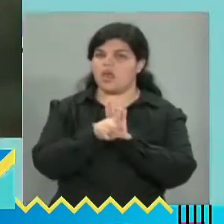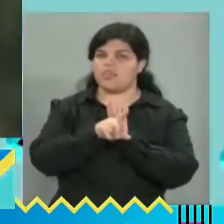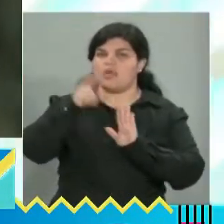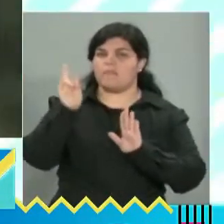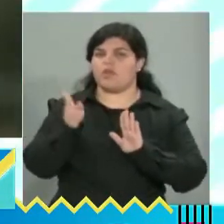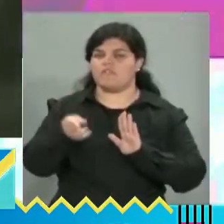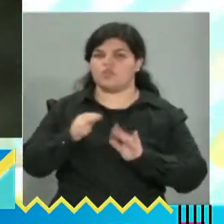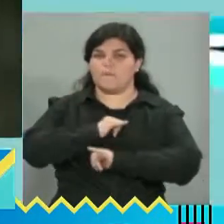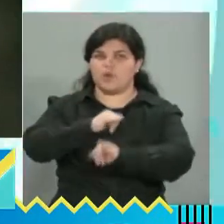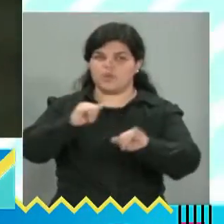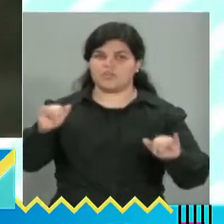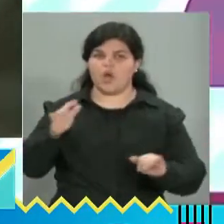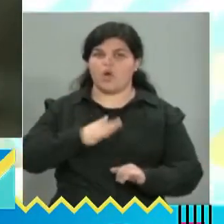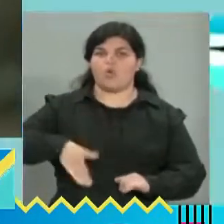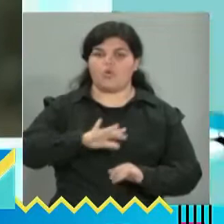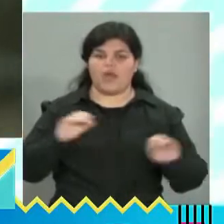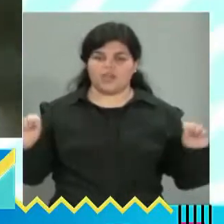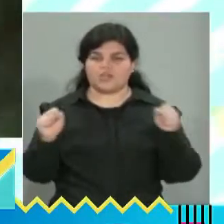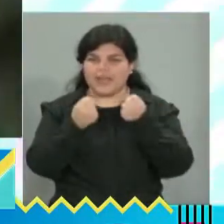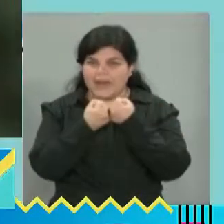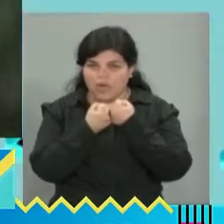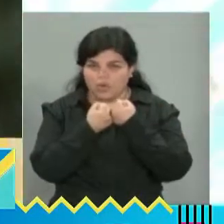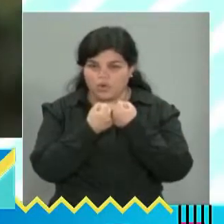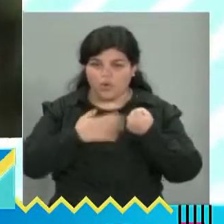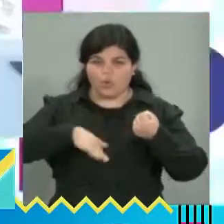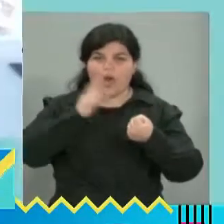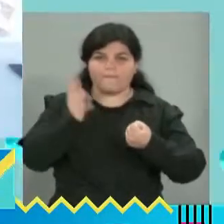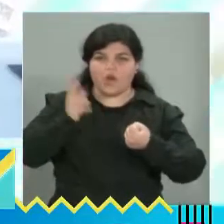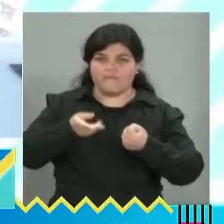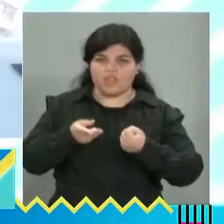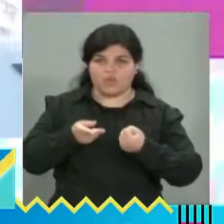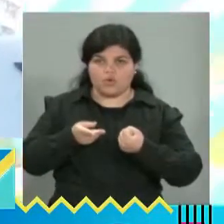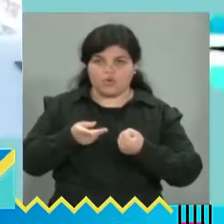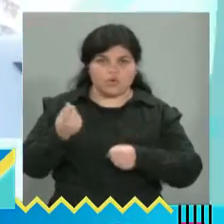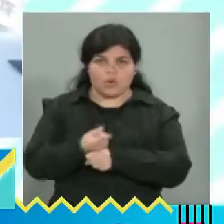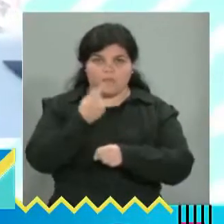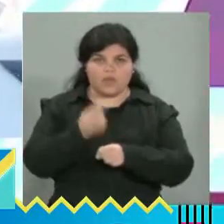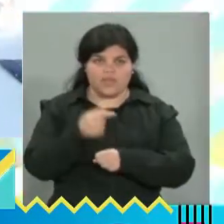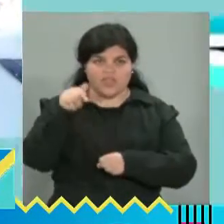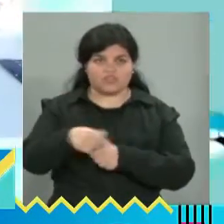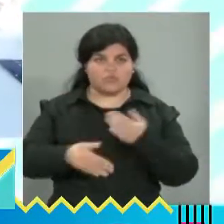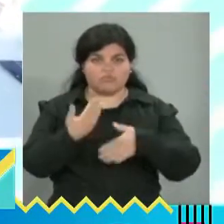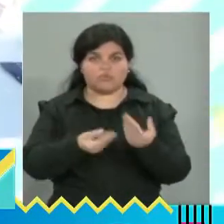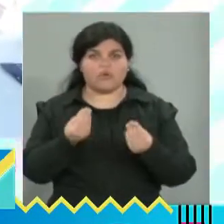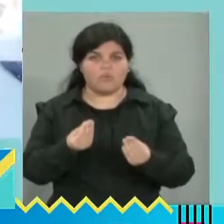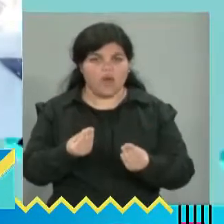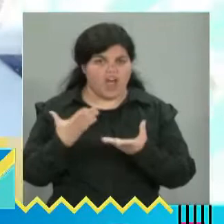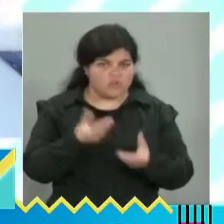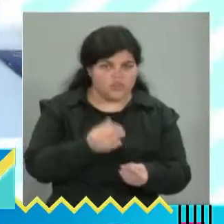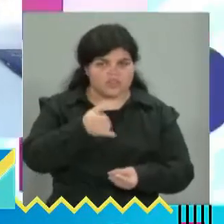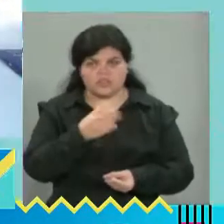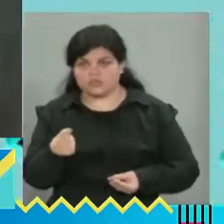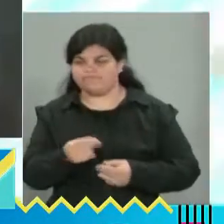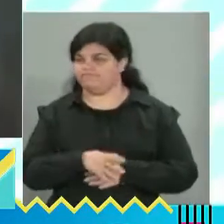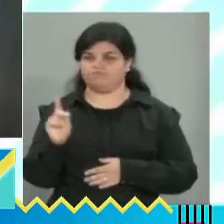de que se fume dentro de espacios públicos cerrados, ¿desalentó o no? No, eso anduvo muy bien. De hecho,